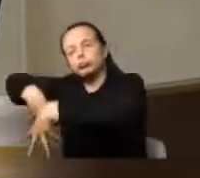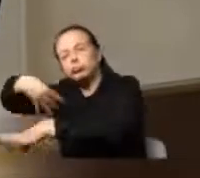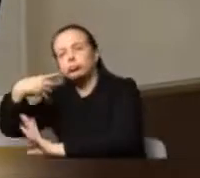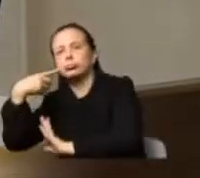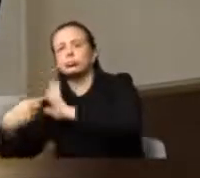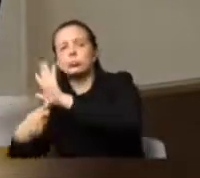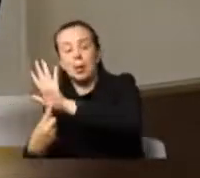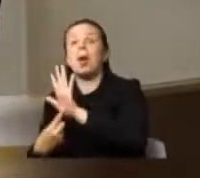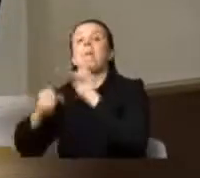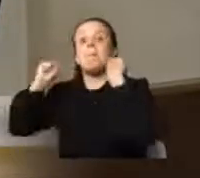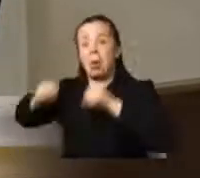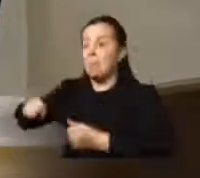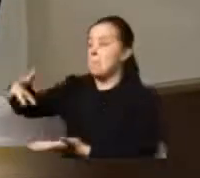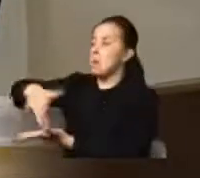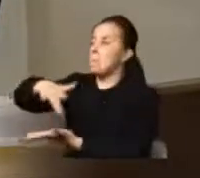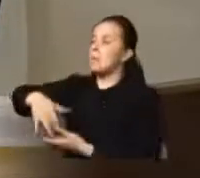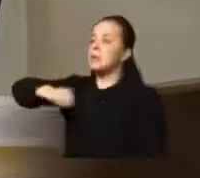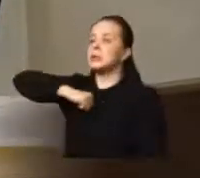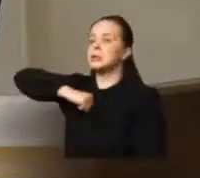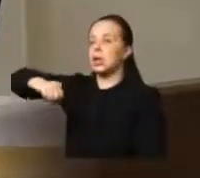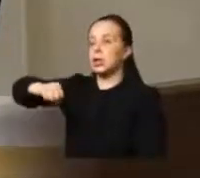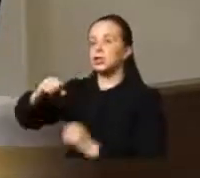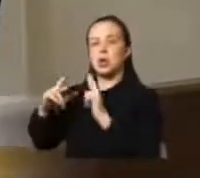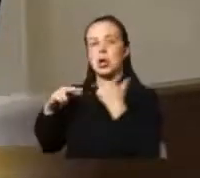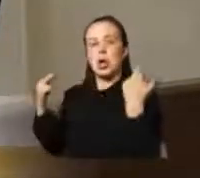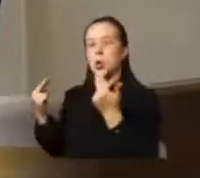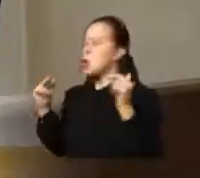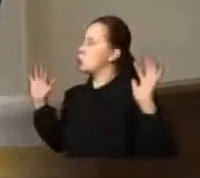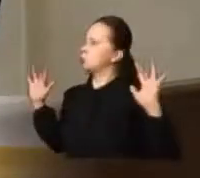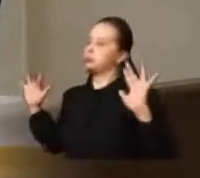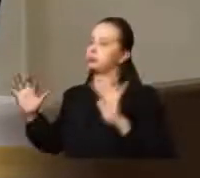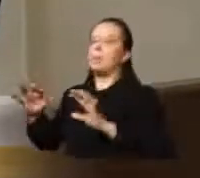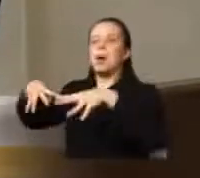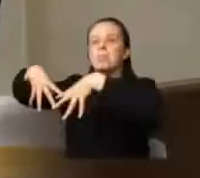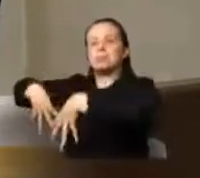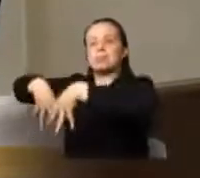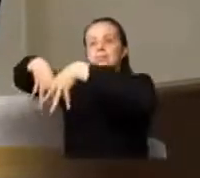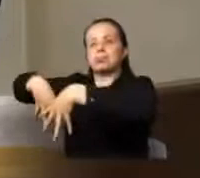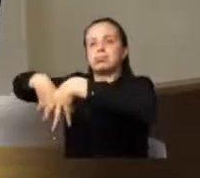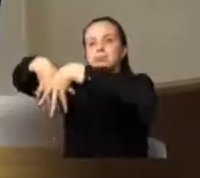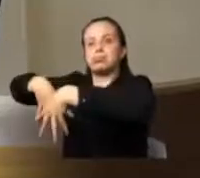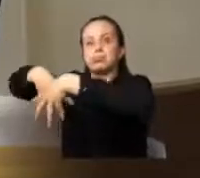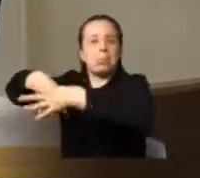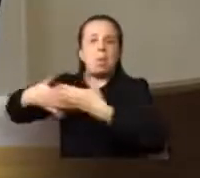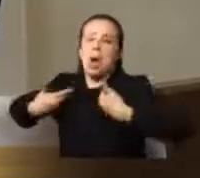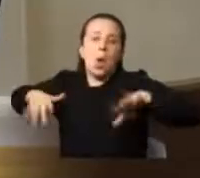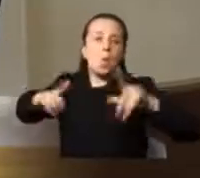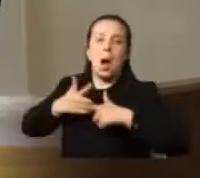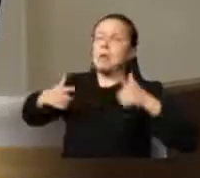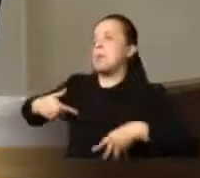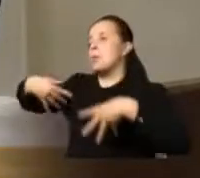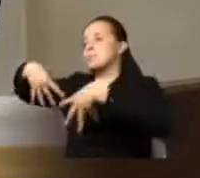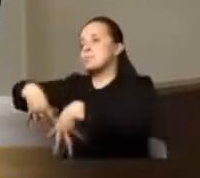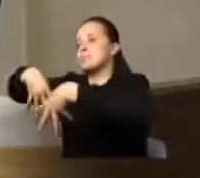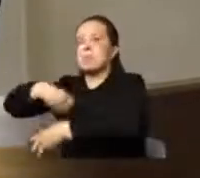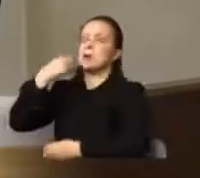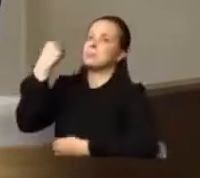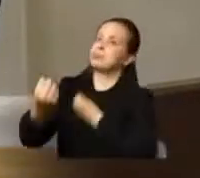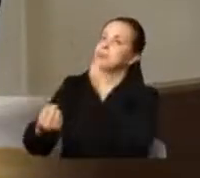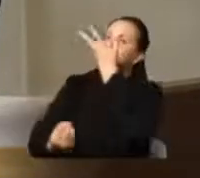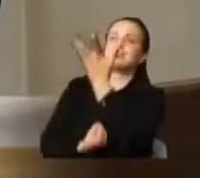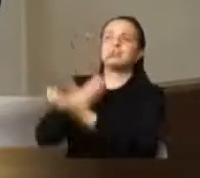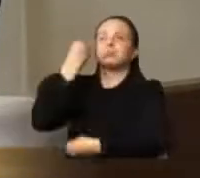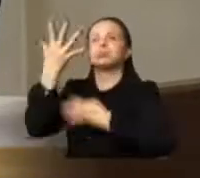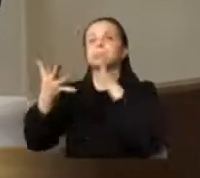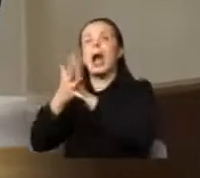ejercicios legítimos del derecho a la reunión, a la libre circulación, a la libre expresión, a la libertad